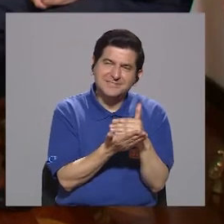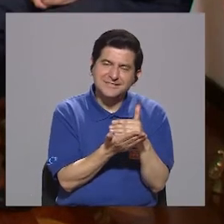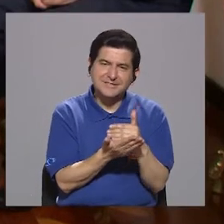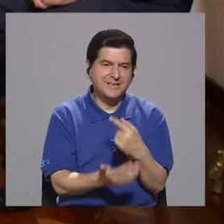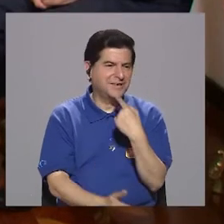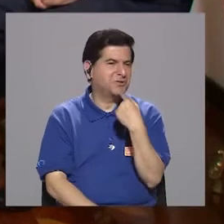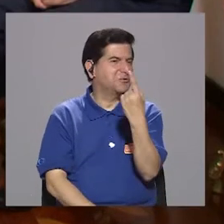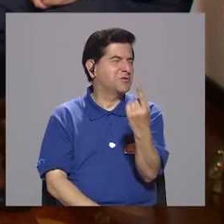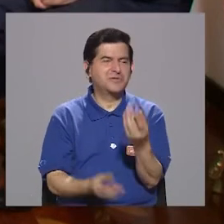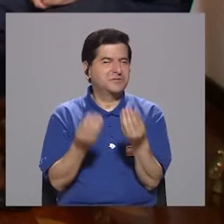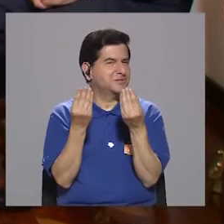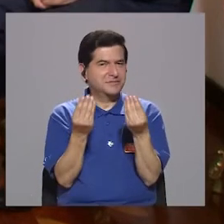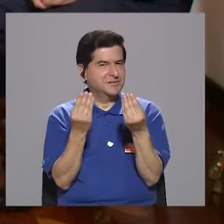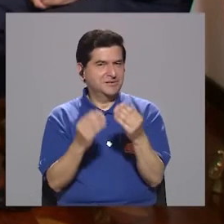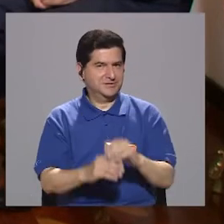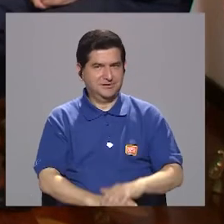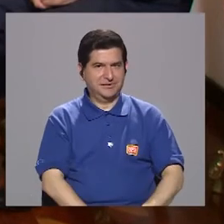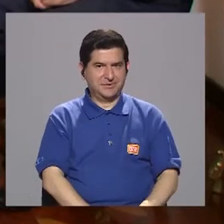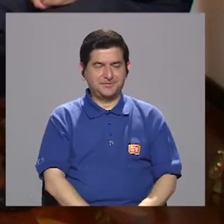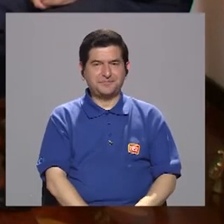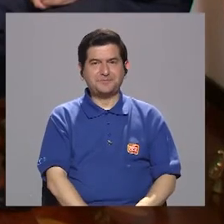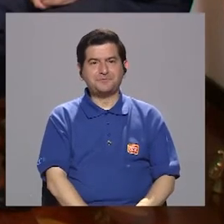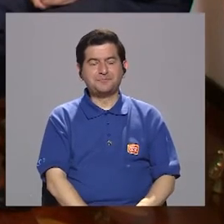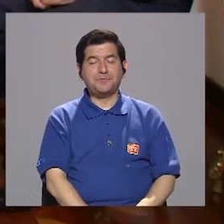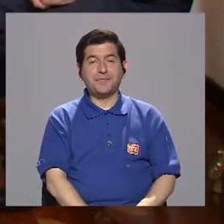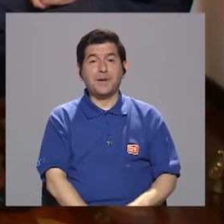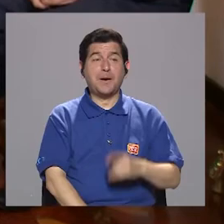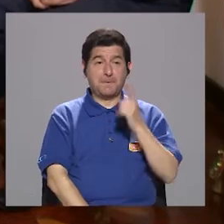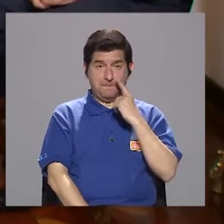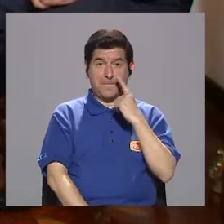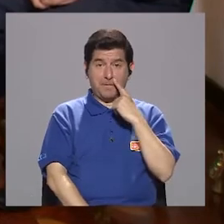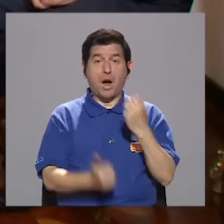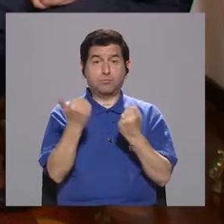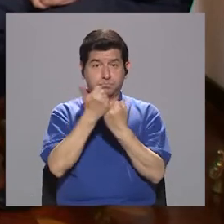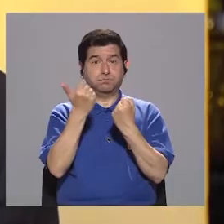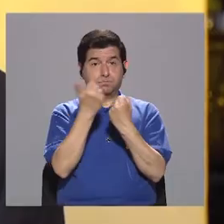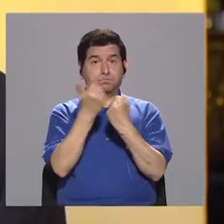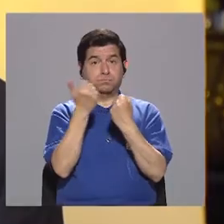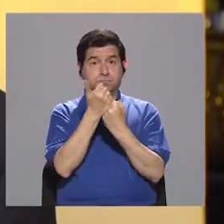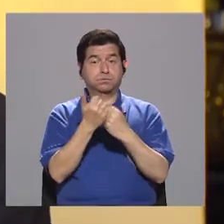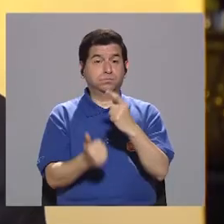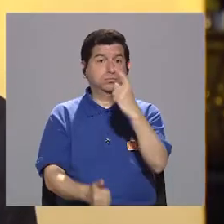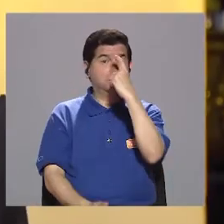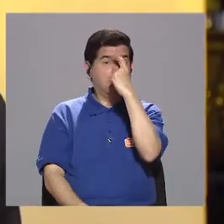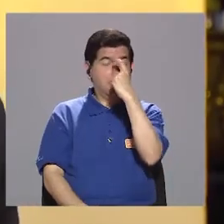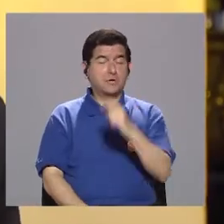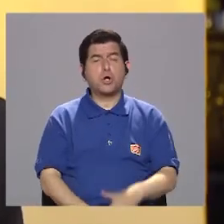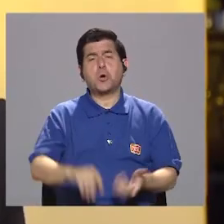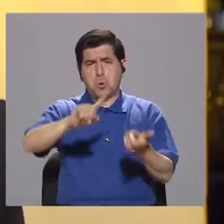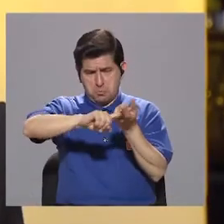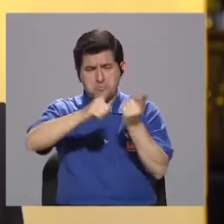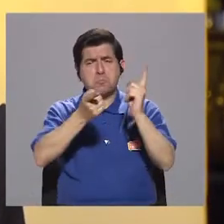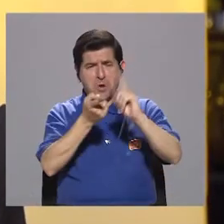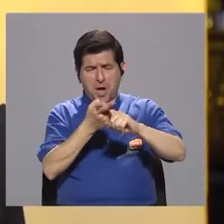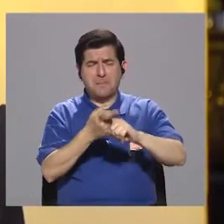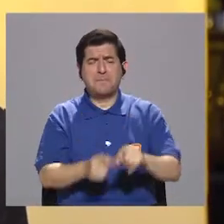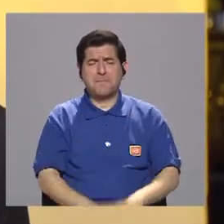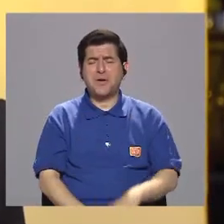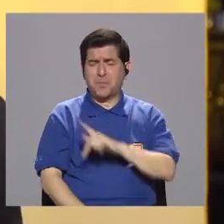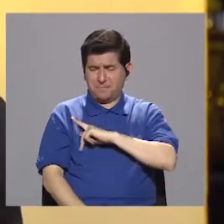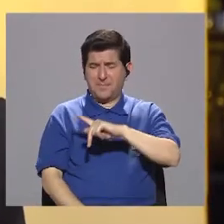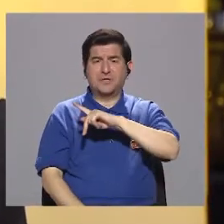no se menciona mucho. Papá fue muy calderonista siempre, fue muy amigo